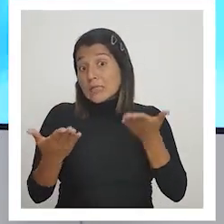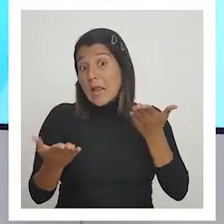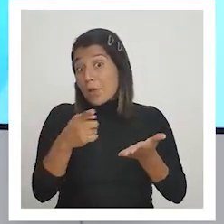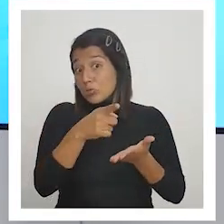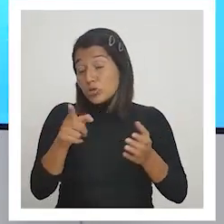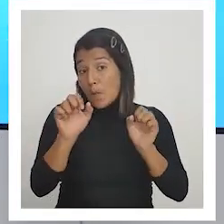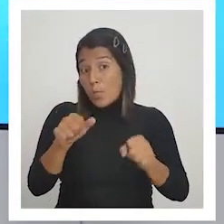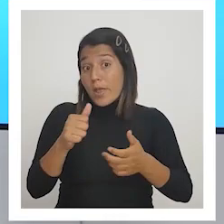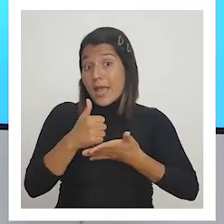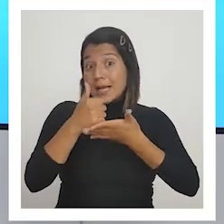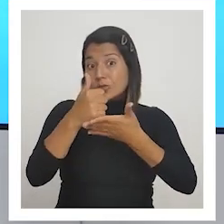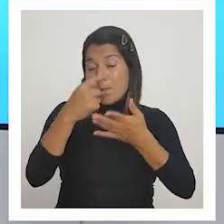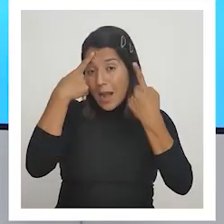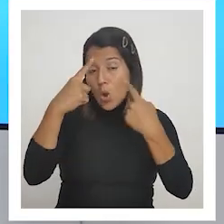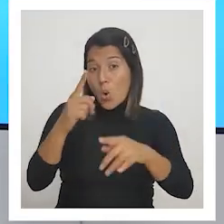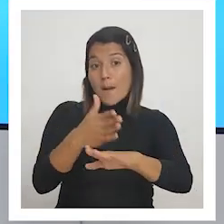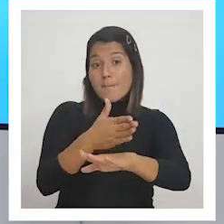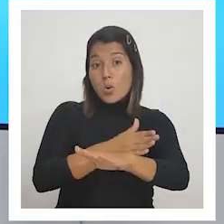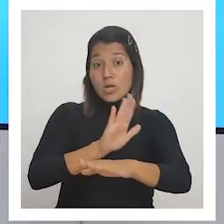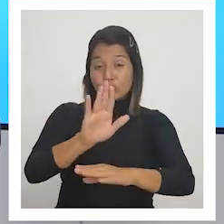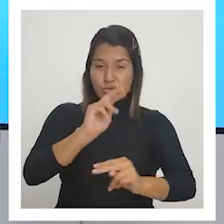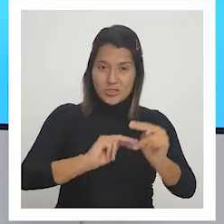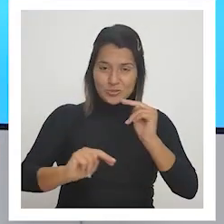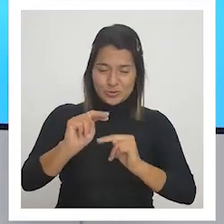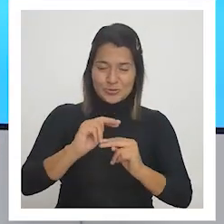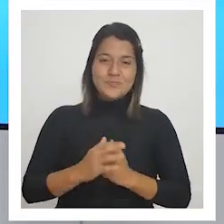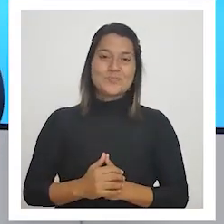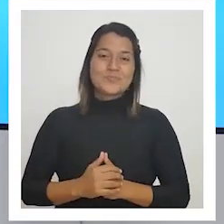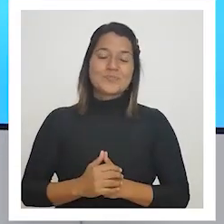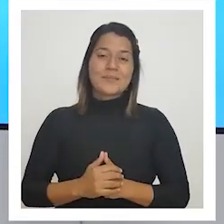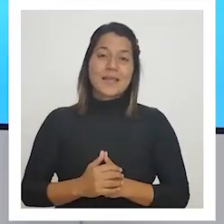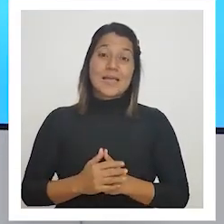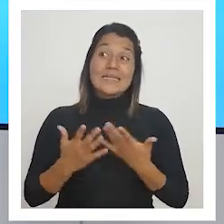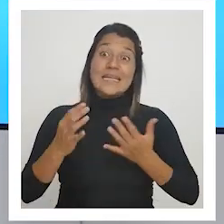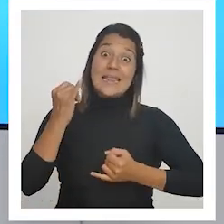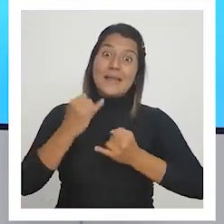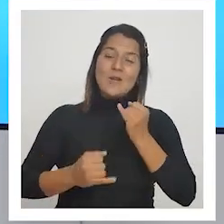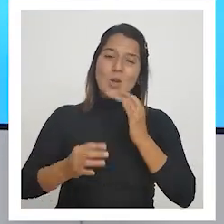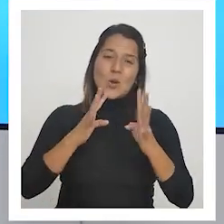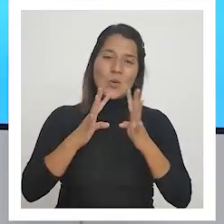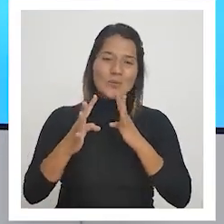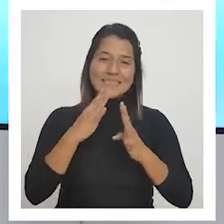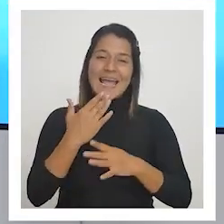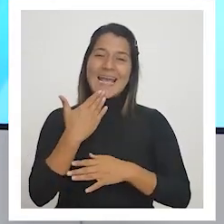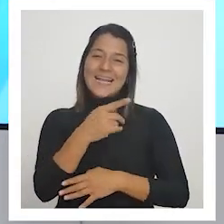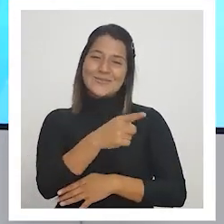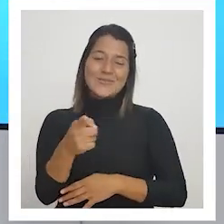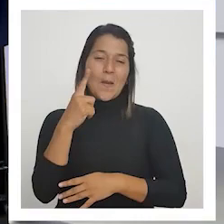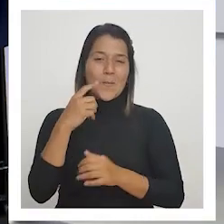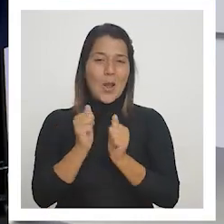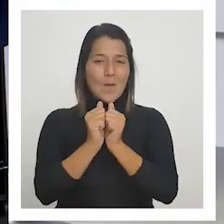negocio. Hasta aquí conversamos. Gracias por acompañarnos. Soy Eric Jarquín